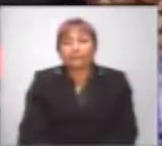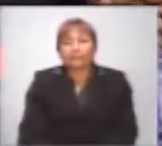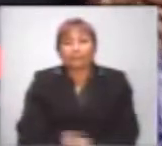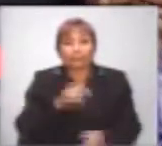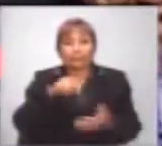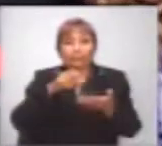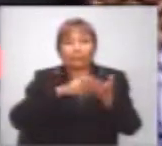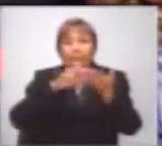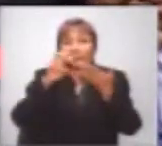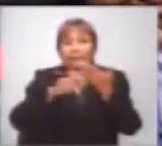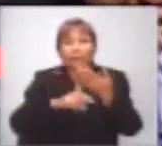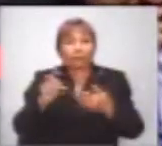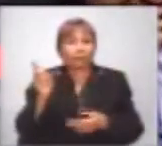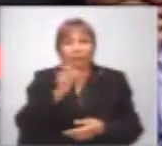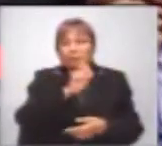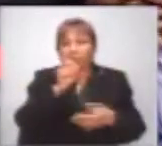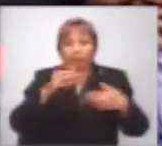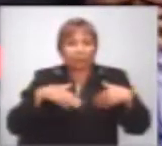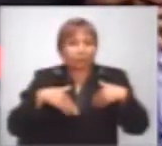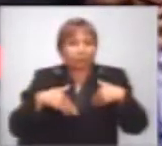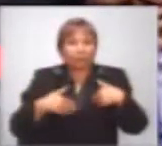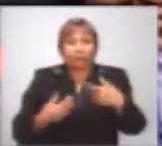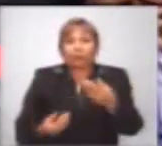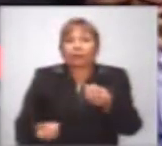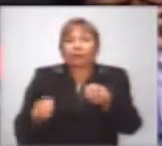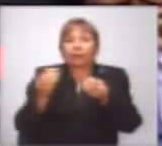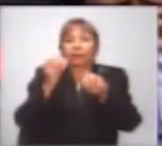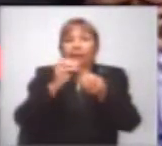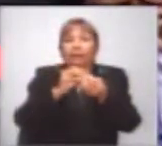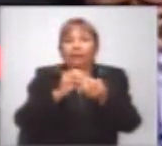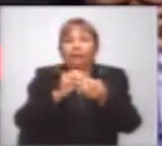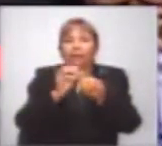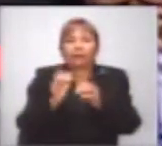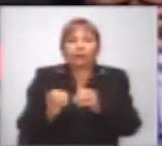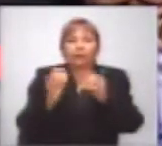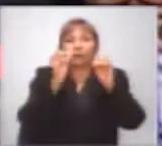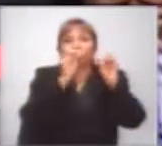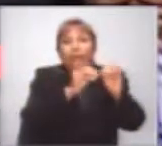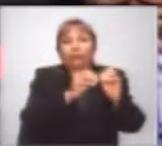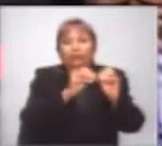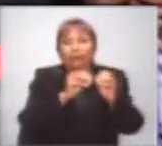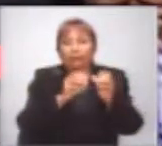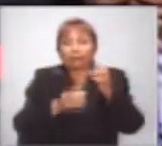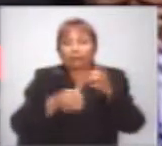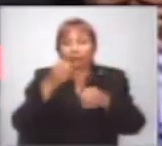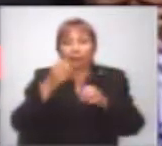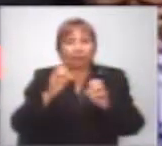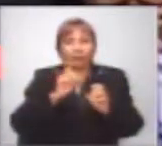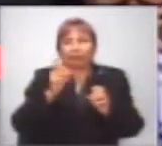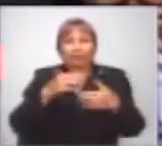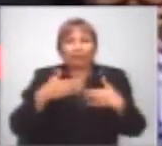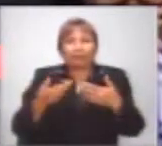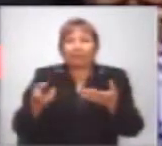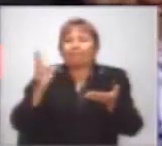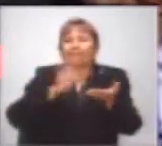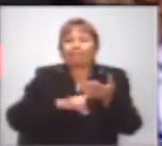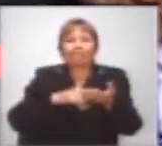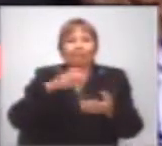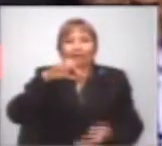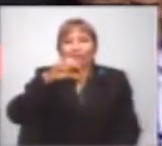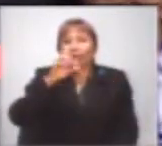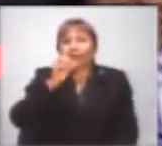Este proyecto dice que no me van a poder incrementar cuando ese usuario se pase de una empresa al otro, no me van a poder incrementar el monto de la